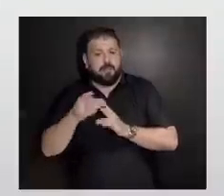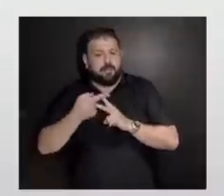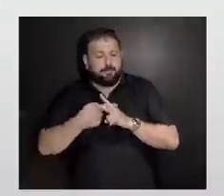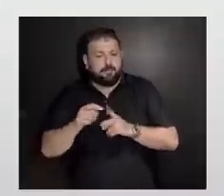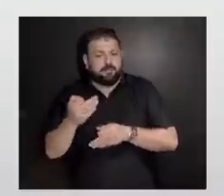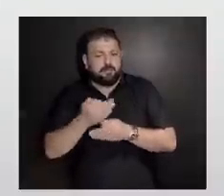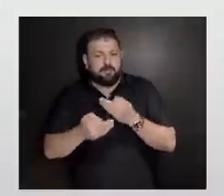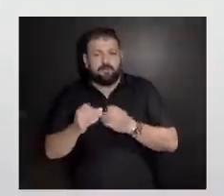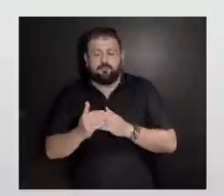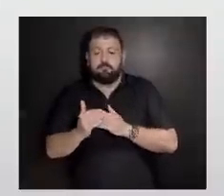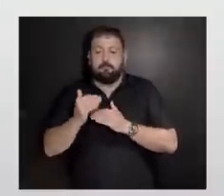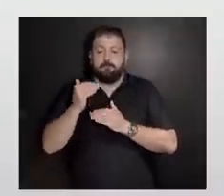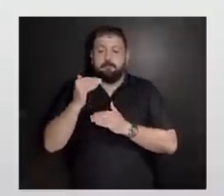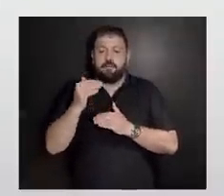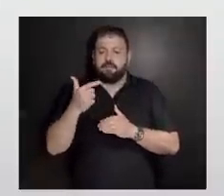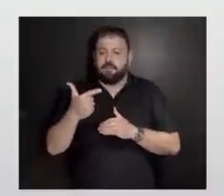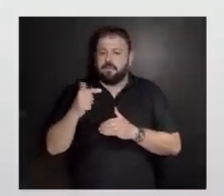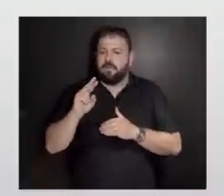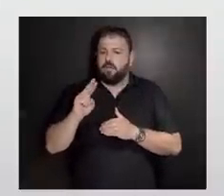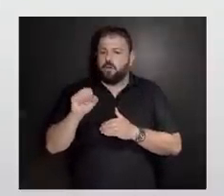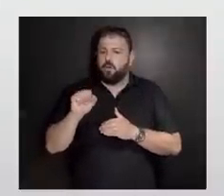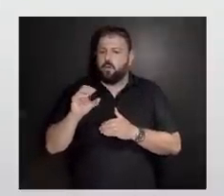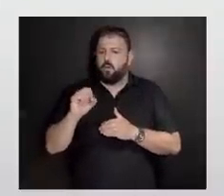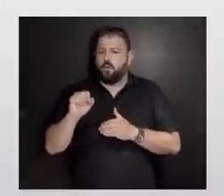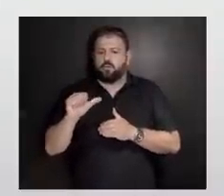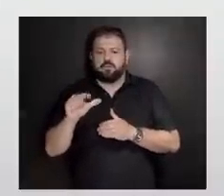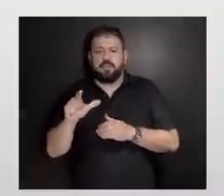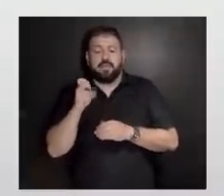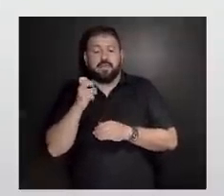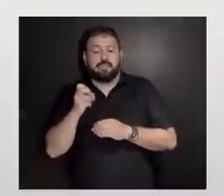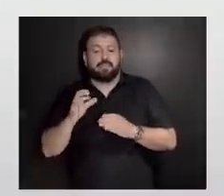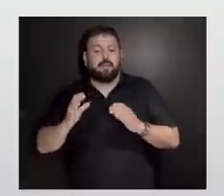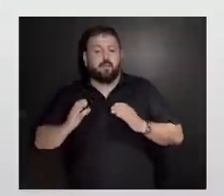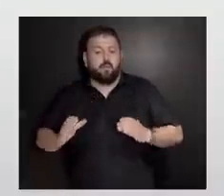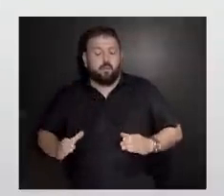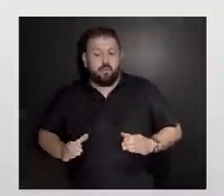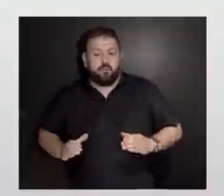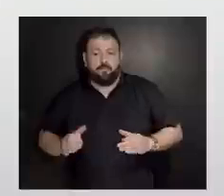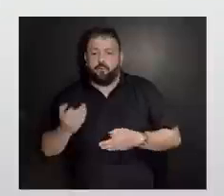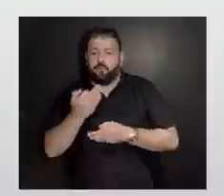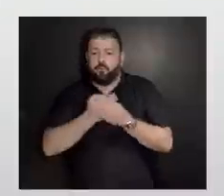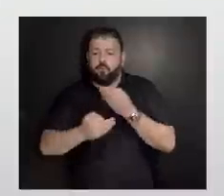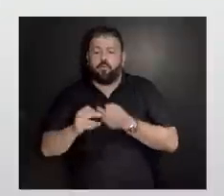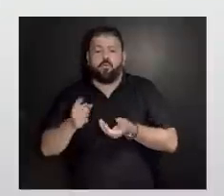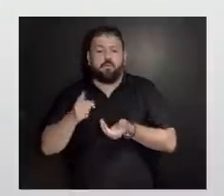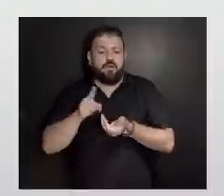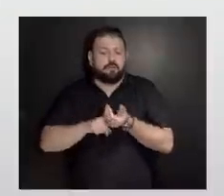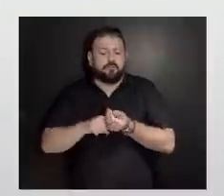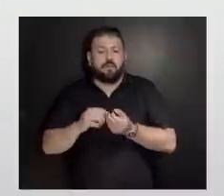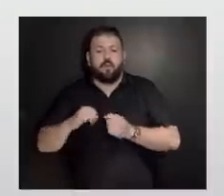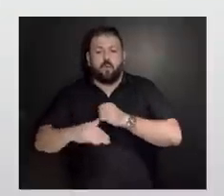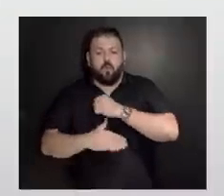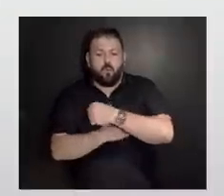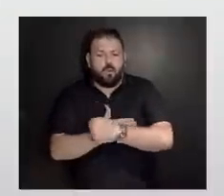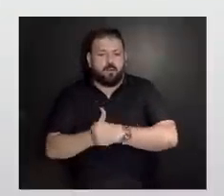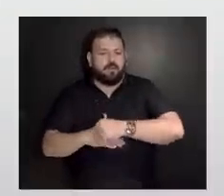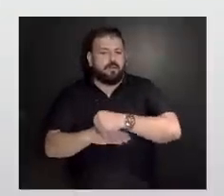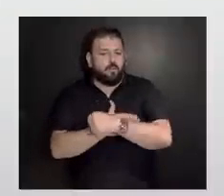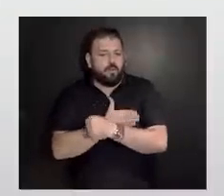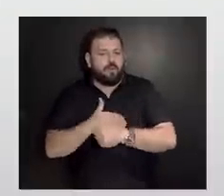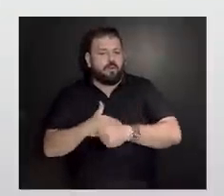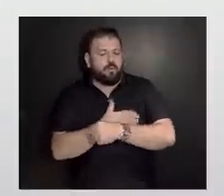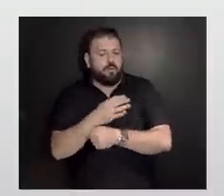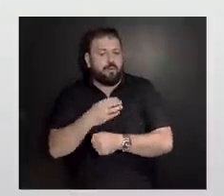a glucógeno y grasa. Esto quiere decir que el cuerpo va a almacenar la glucosa porque en las siguientes etapas lo va